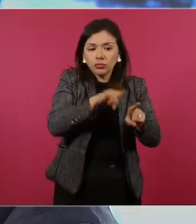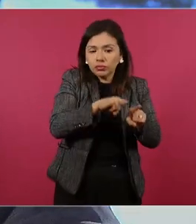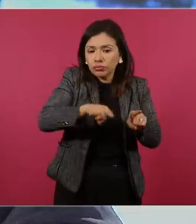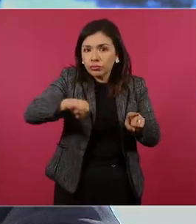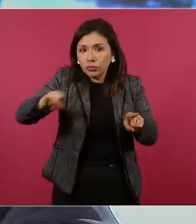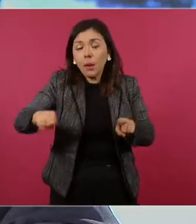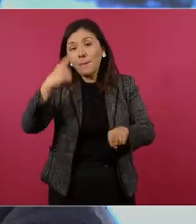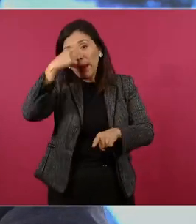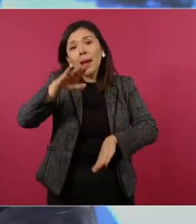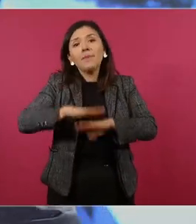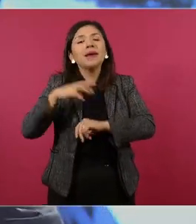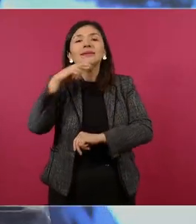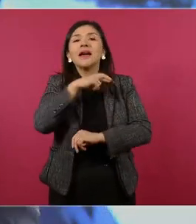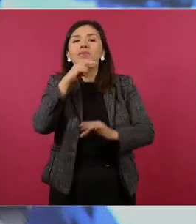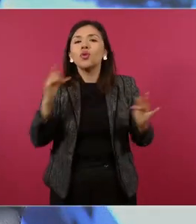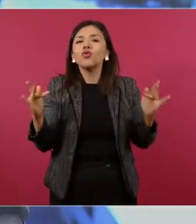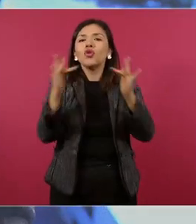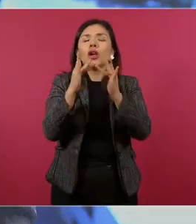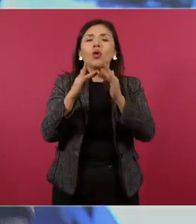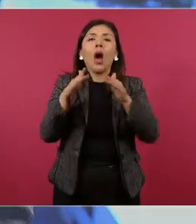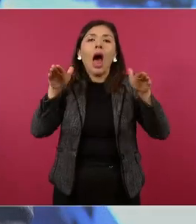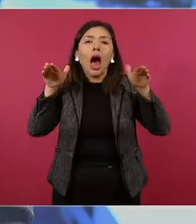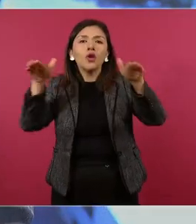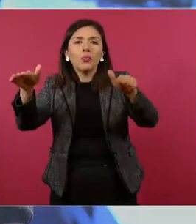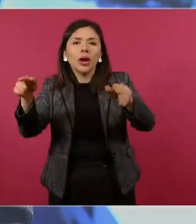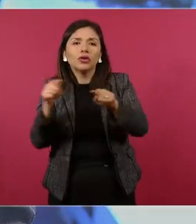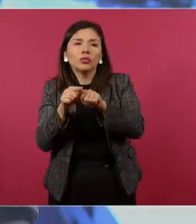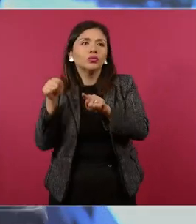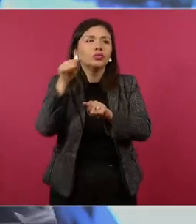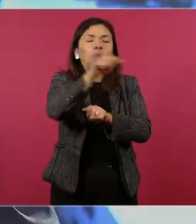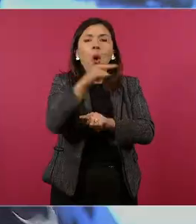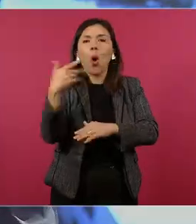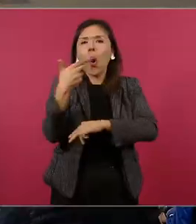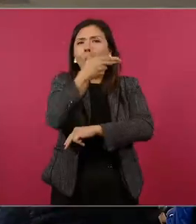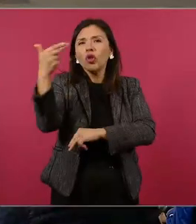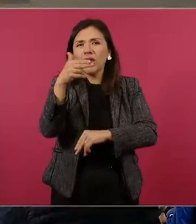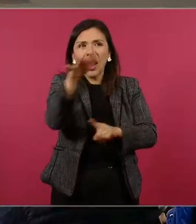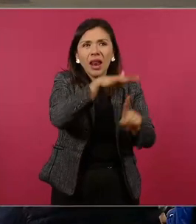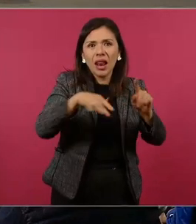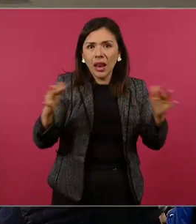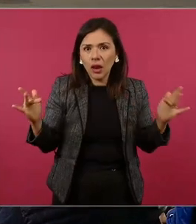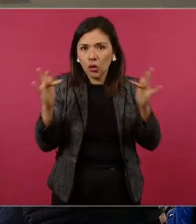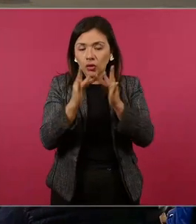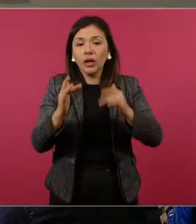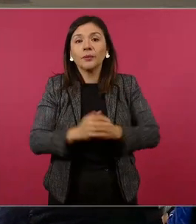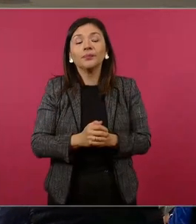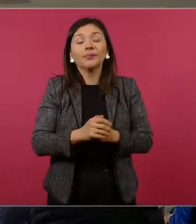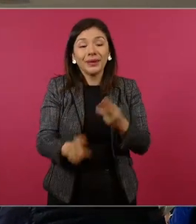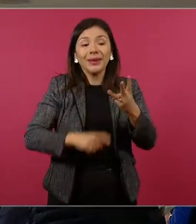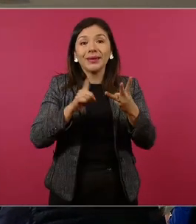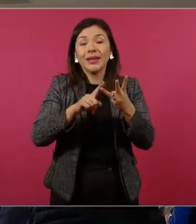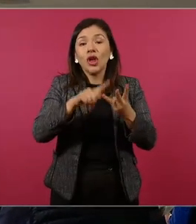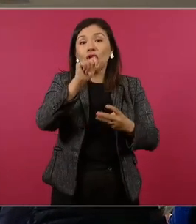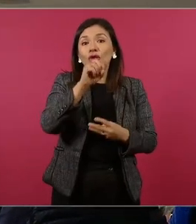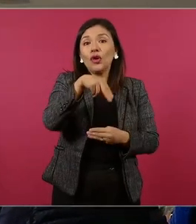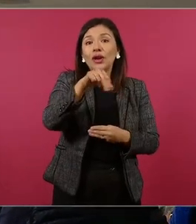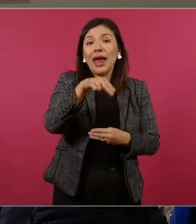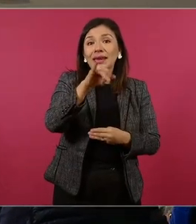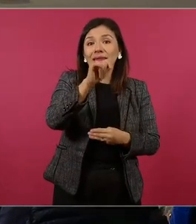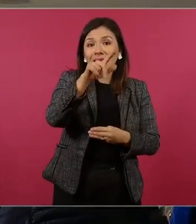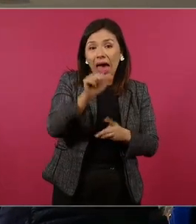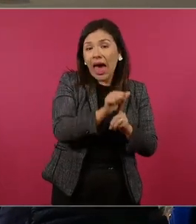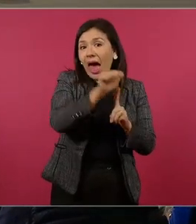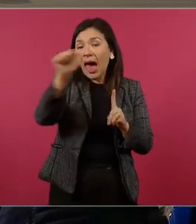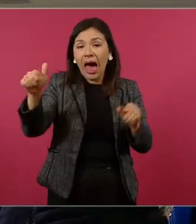zona del aeropuerto con la zona hotelera y centro de Cancún eh la vialidad de tonanitla alifa es un viaducto de